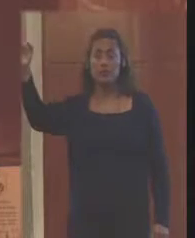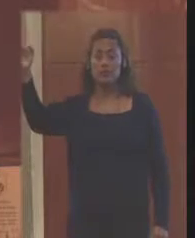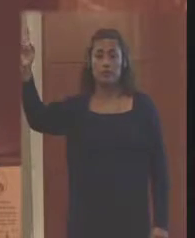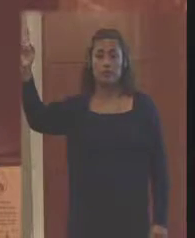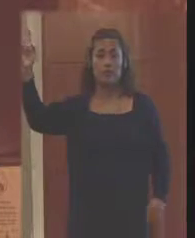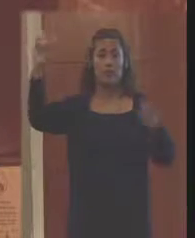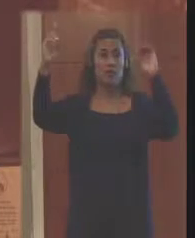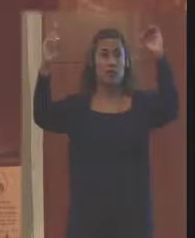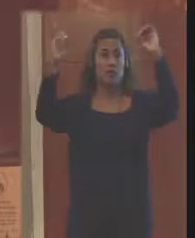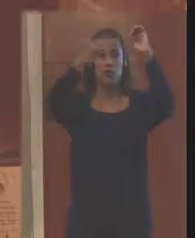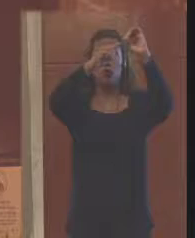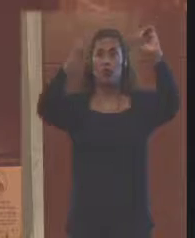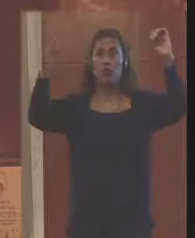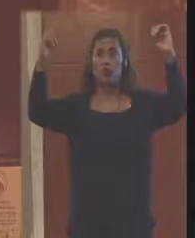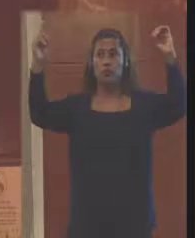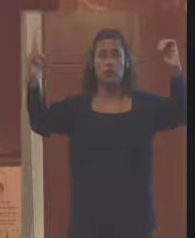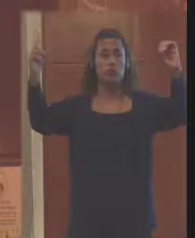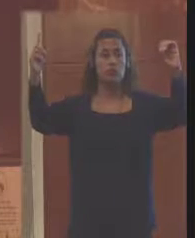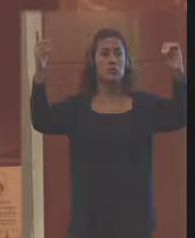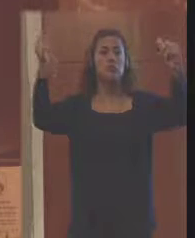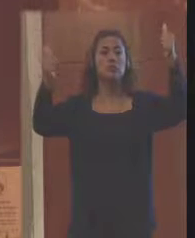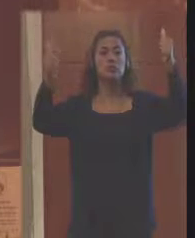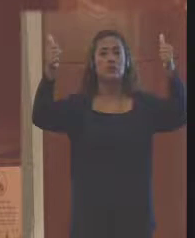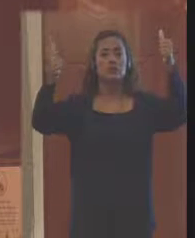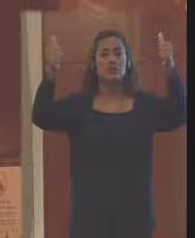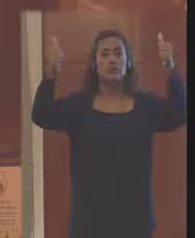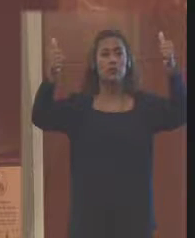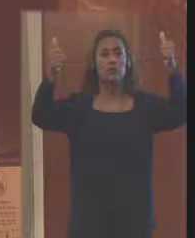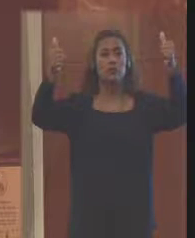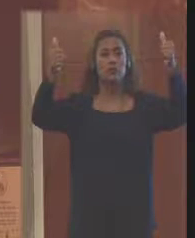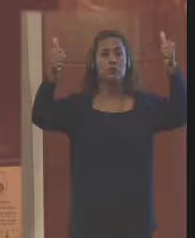es el momento en que ocurre el evento,